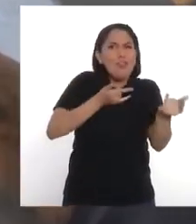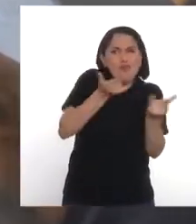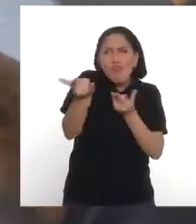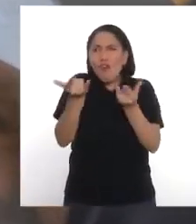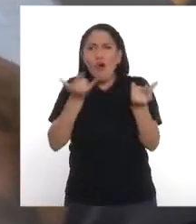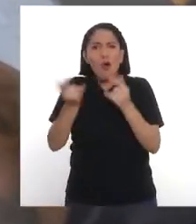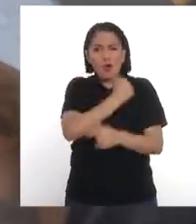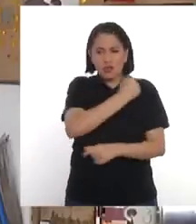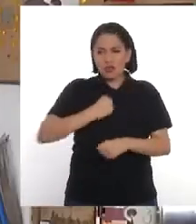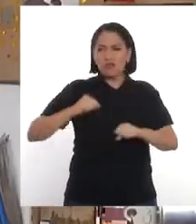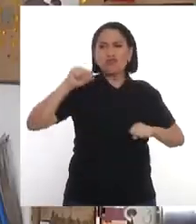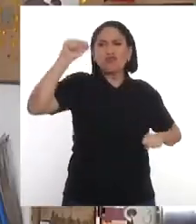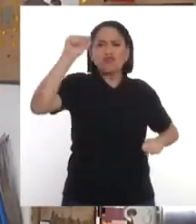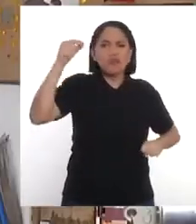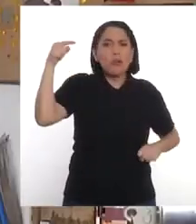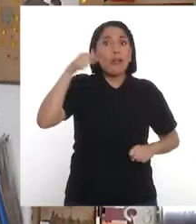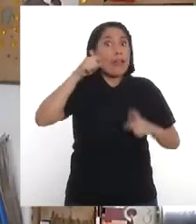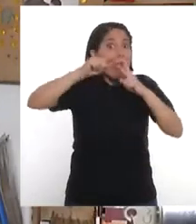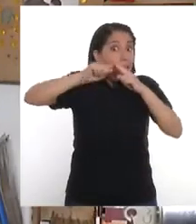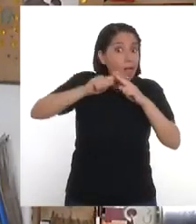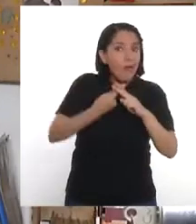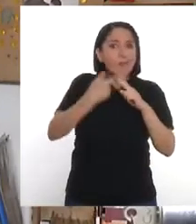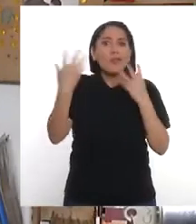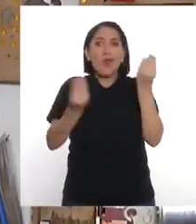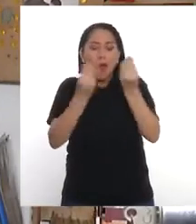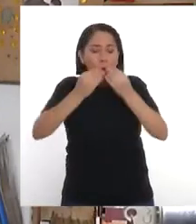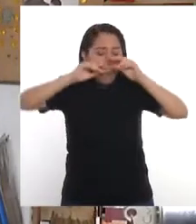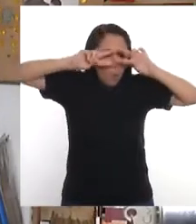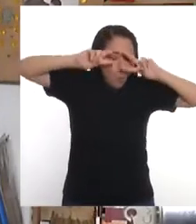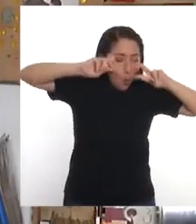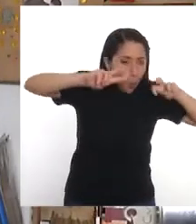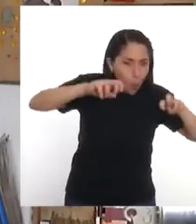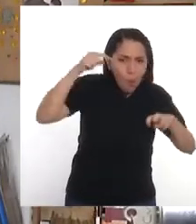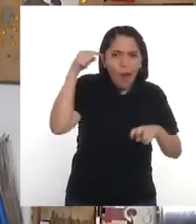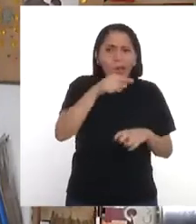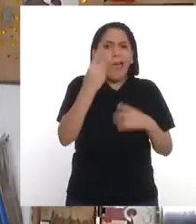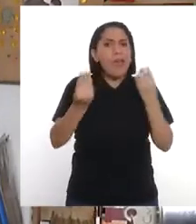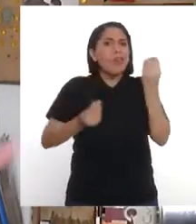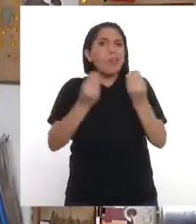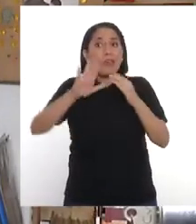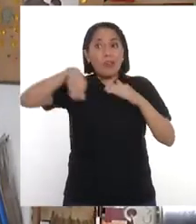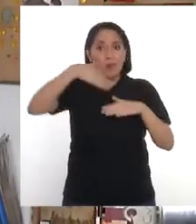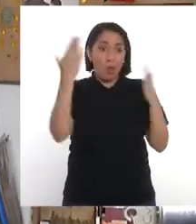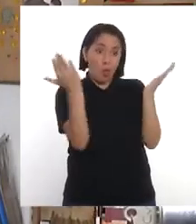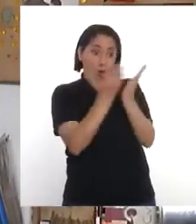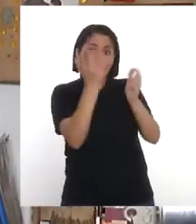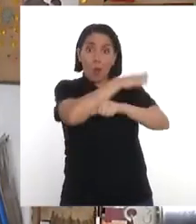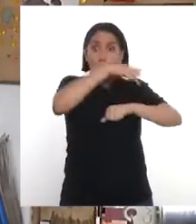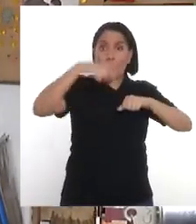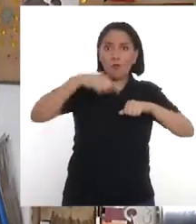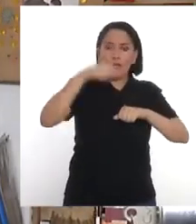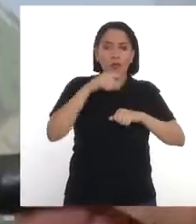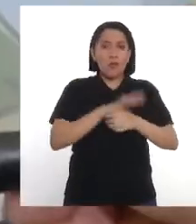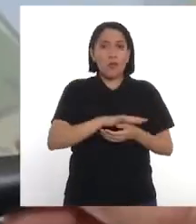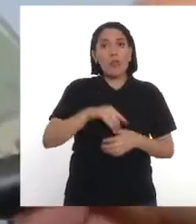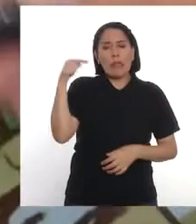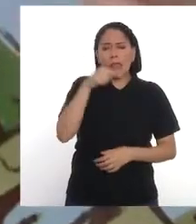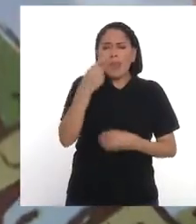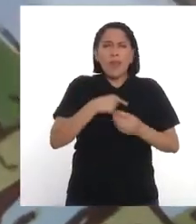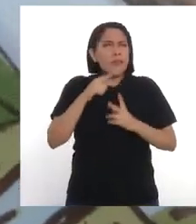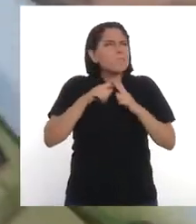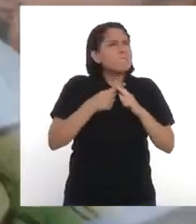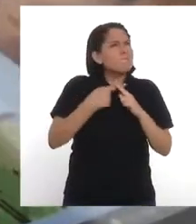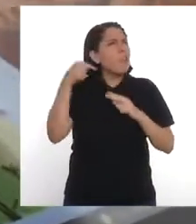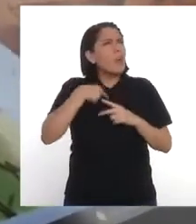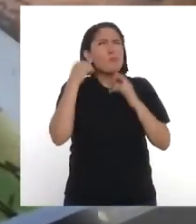llega Superman, todo eso, y a partir de ahí empecé a hacer ya una búsqueda personal. Entonces, luego de terminar Bellas Artes, quería dedicarme a